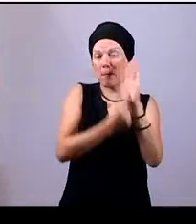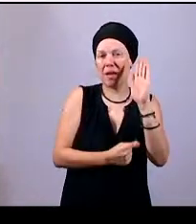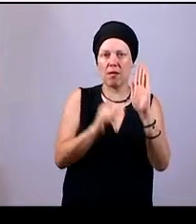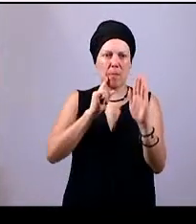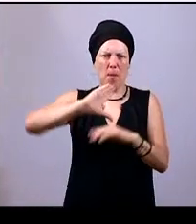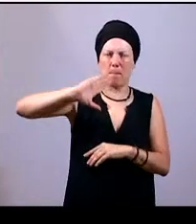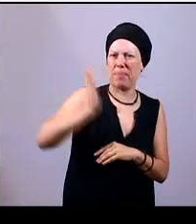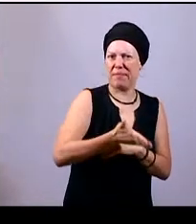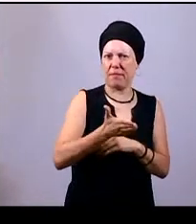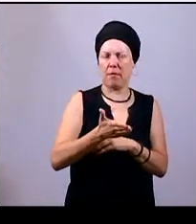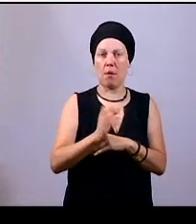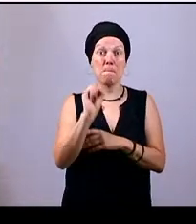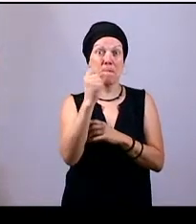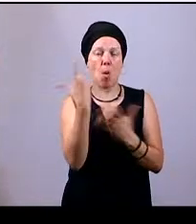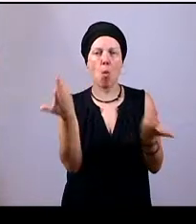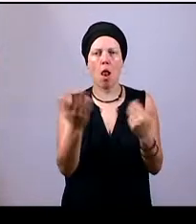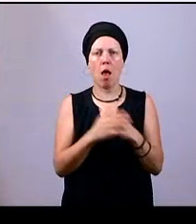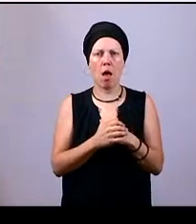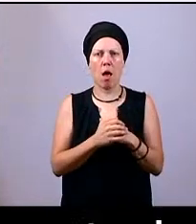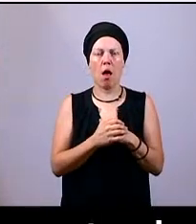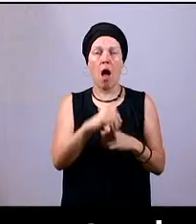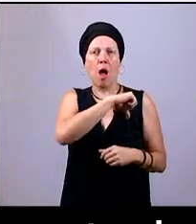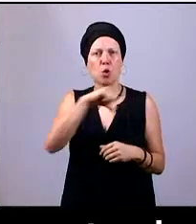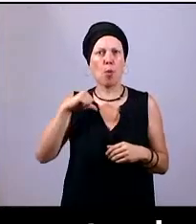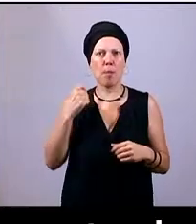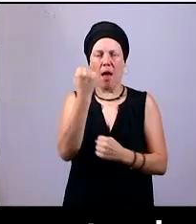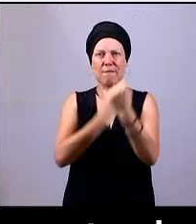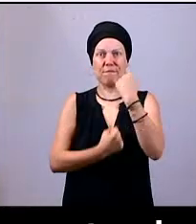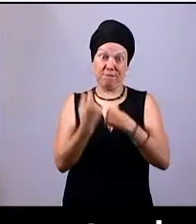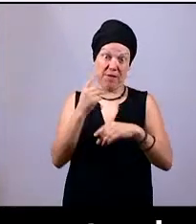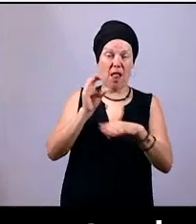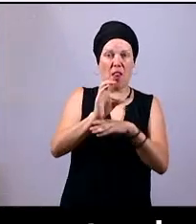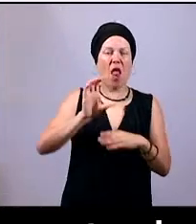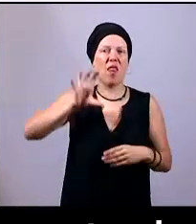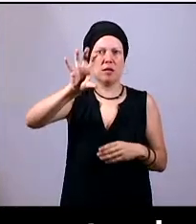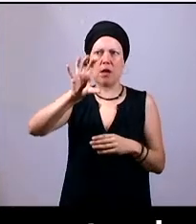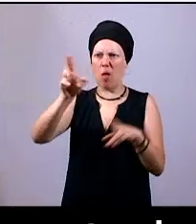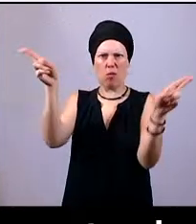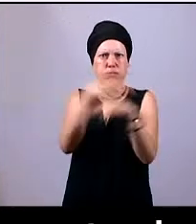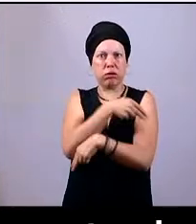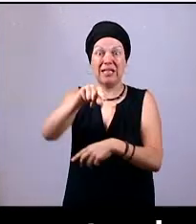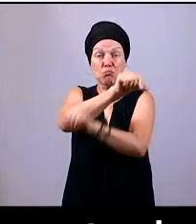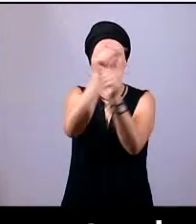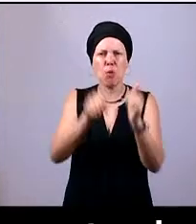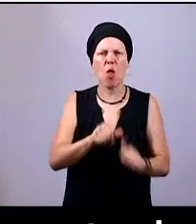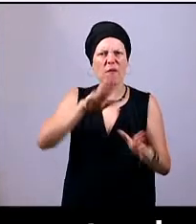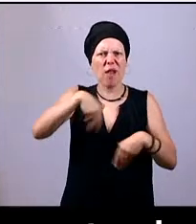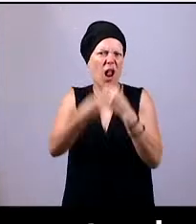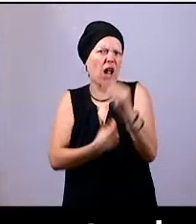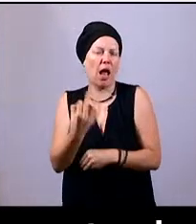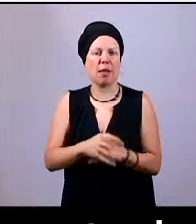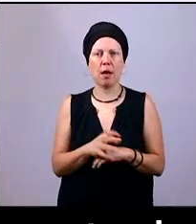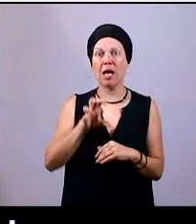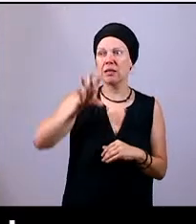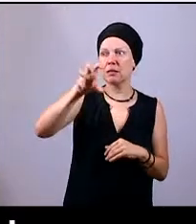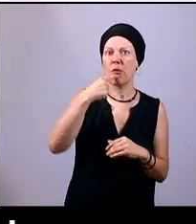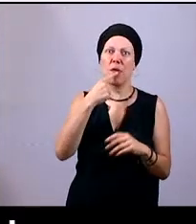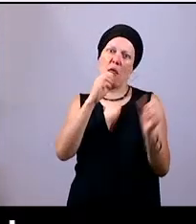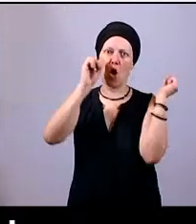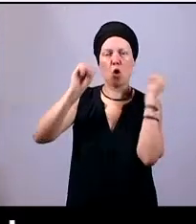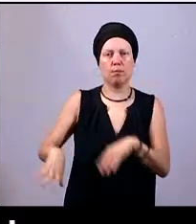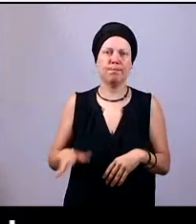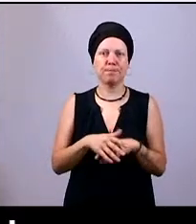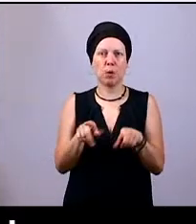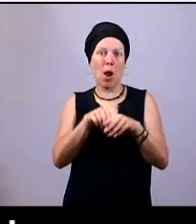sobre todo anula la autonomía financiera del Estado. Este modelo lo que hace es que el Estado renuncie a